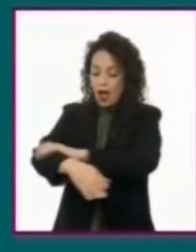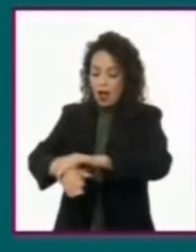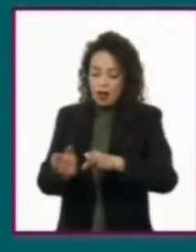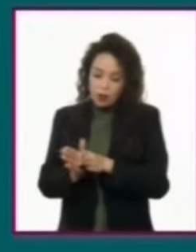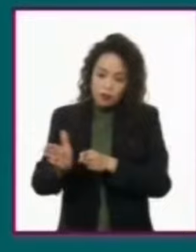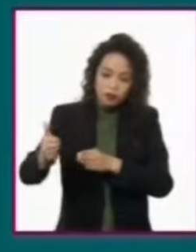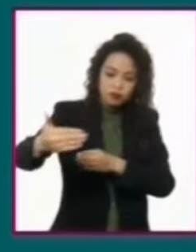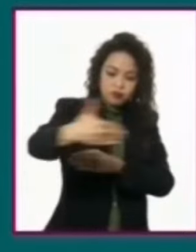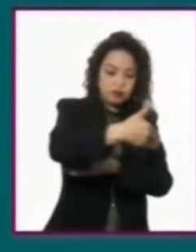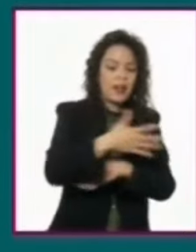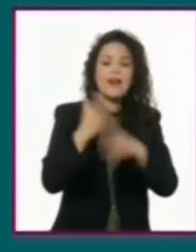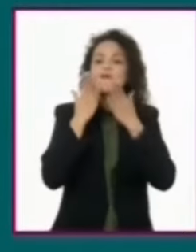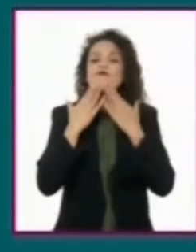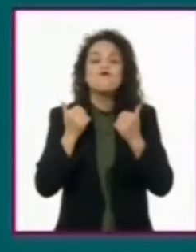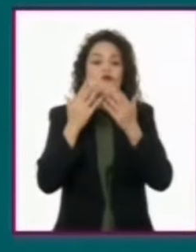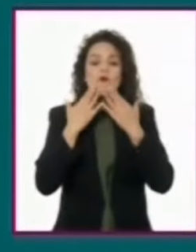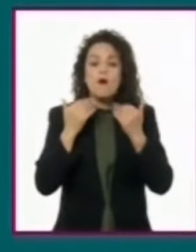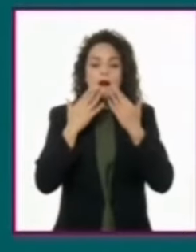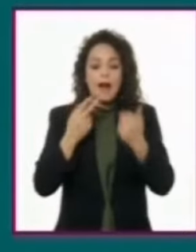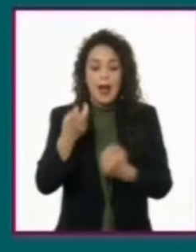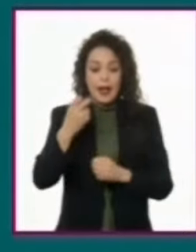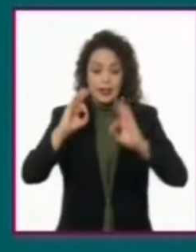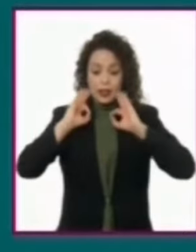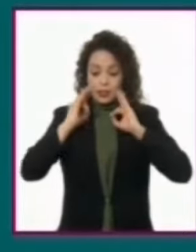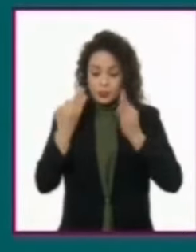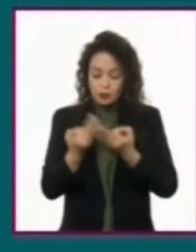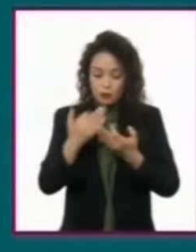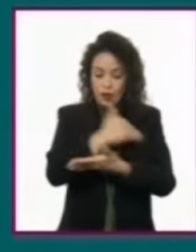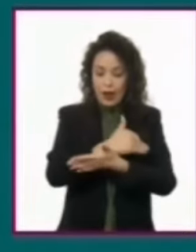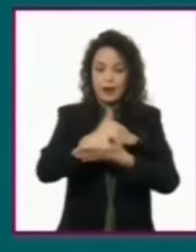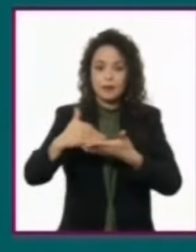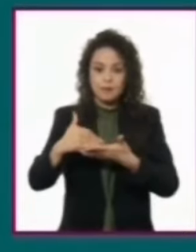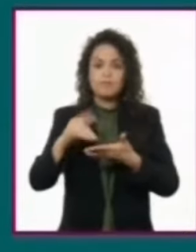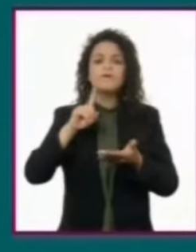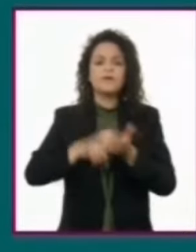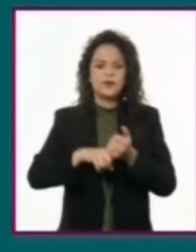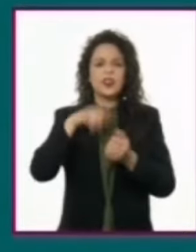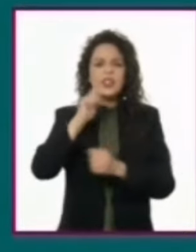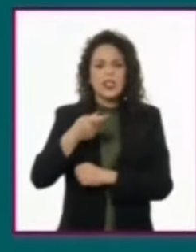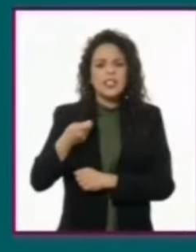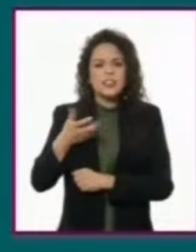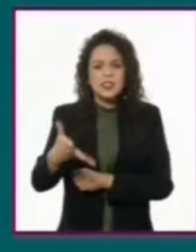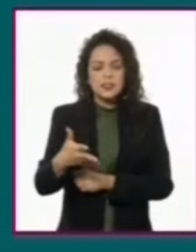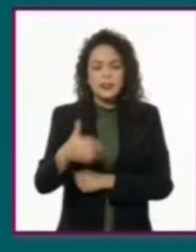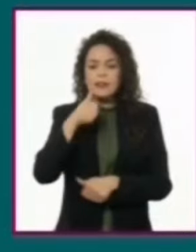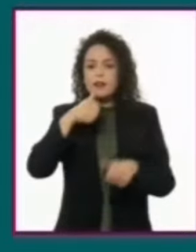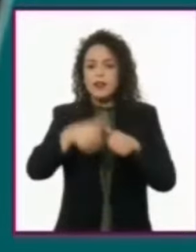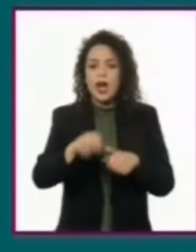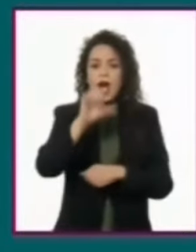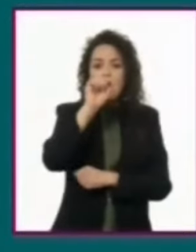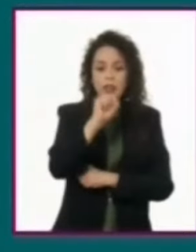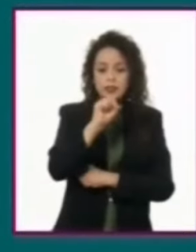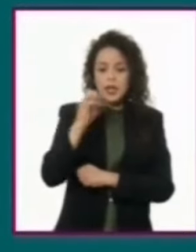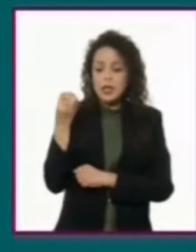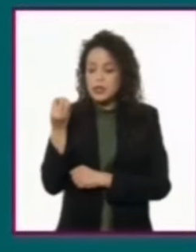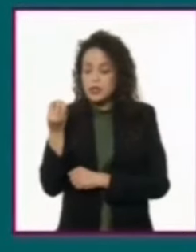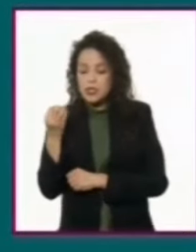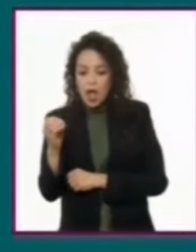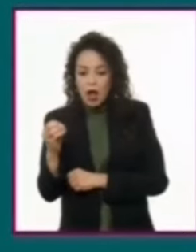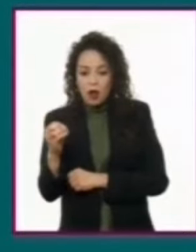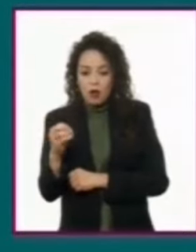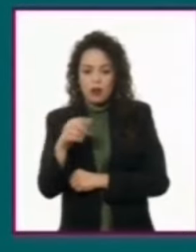espirales. Estas formas intermedias tienen una designación S0. La galaxia